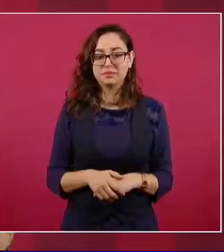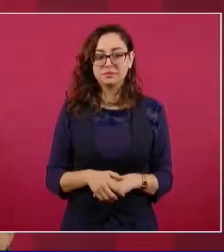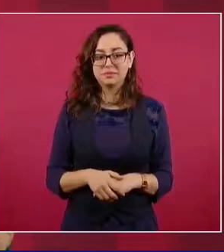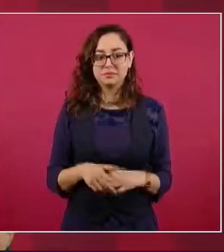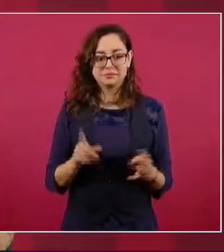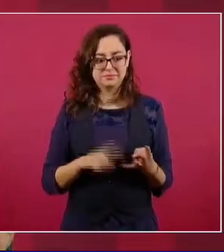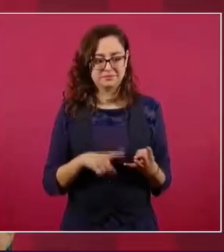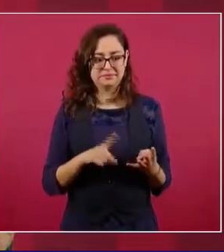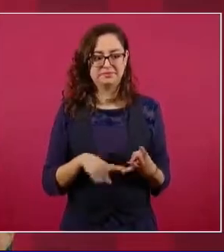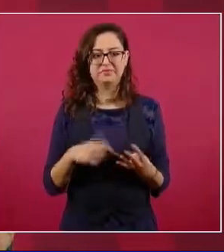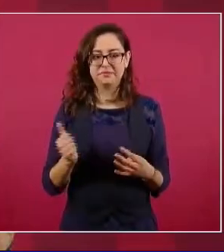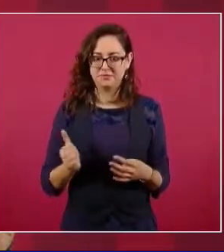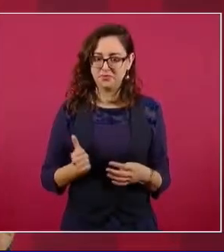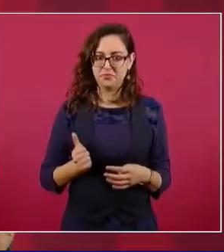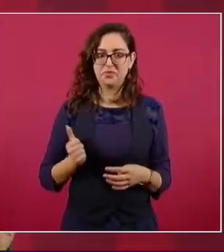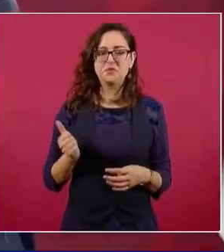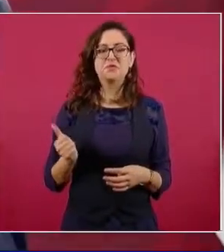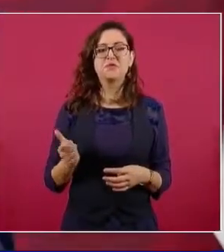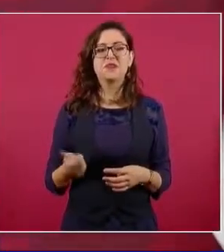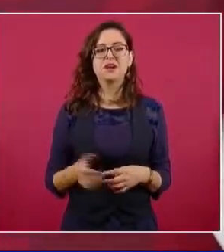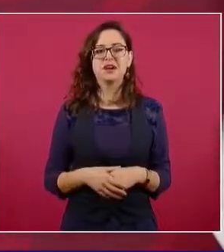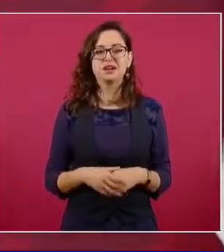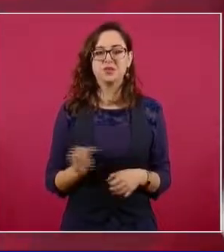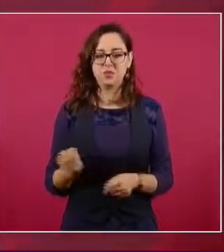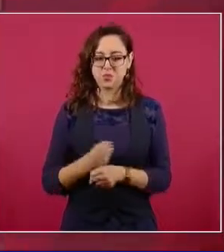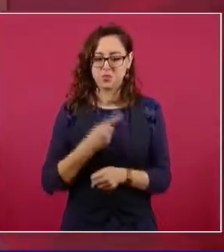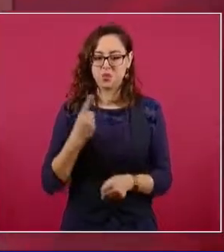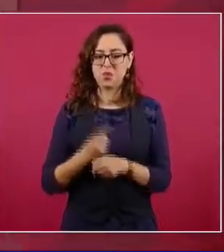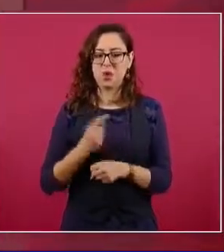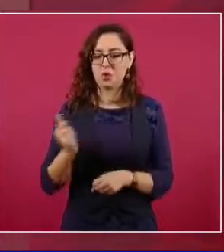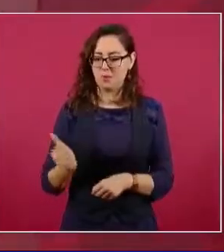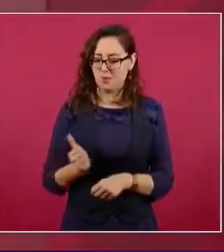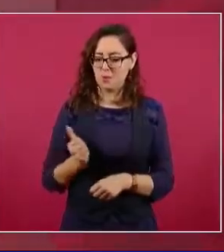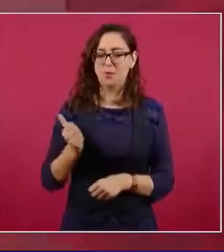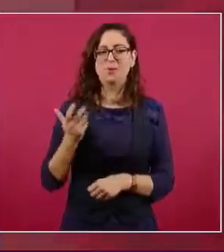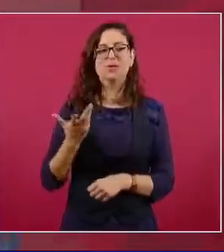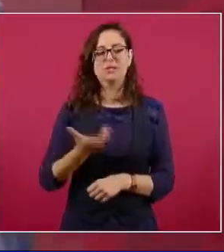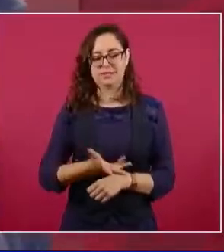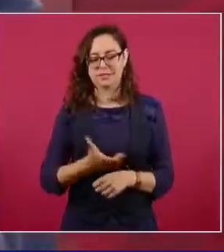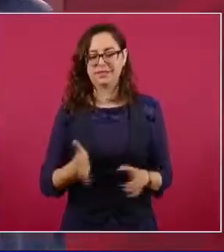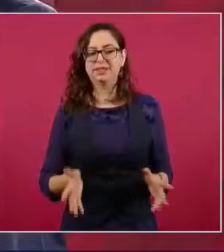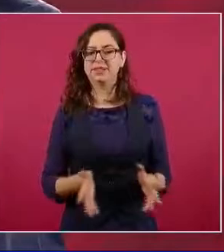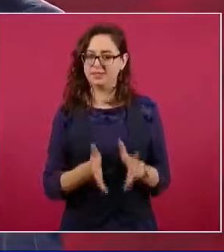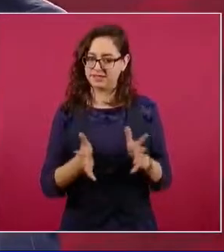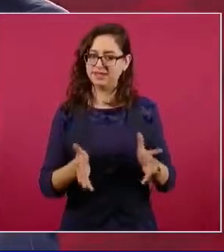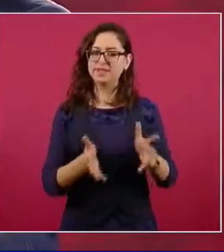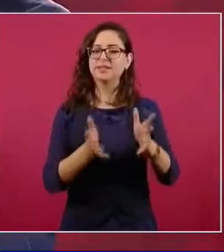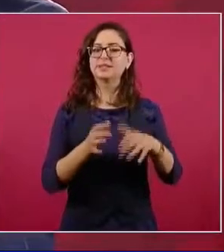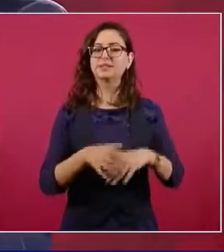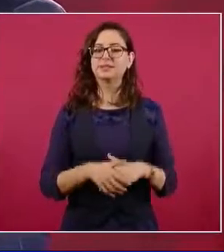desaproveches la oportunidad ahora que puedes, no se te va a volver a presentar.